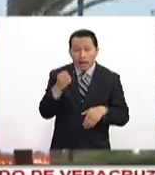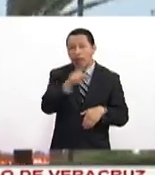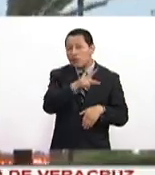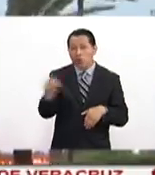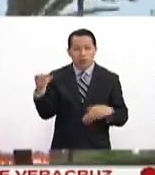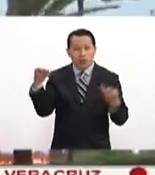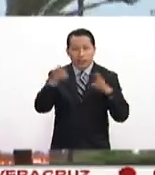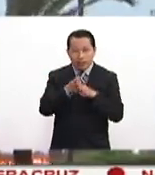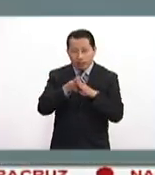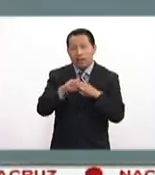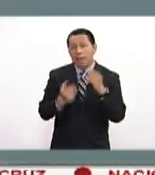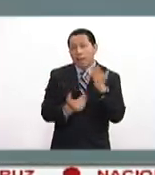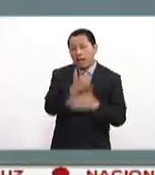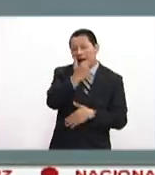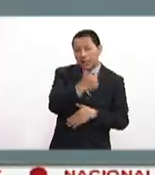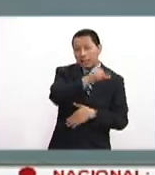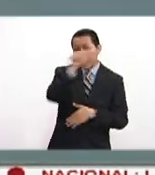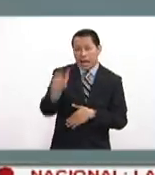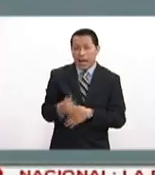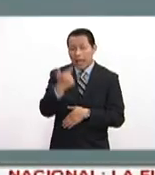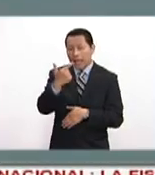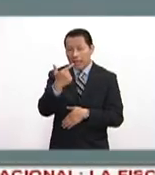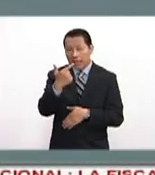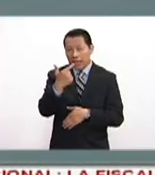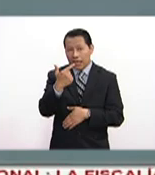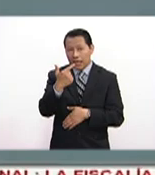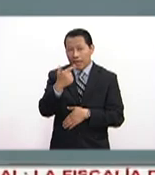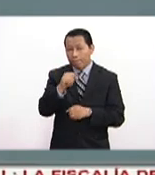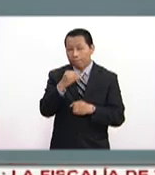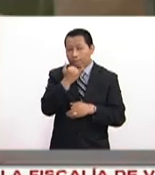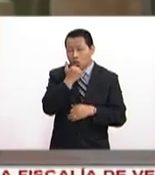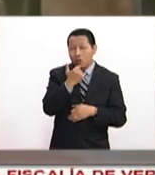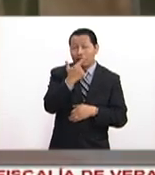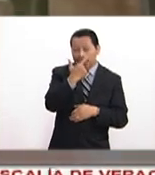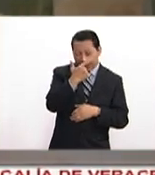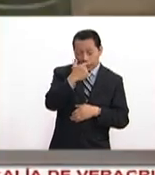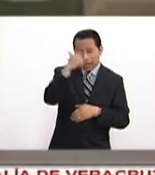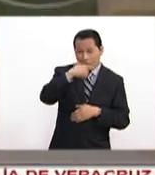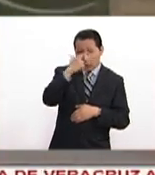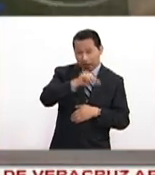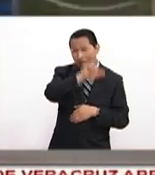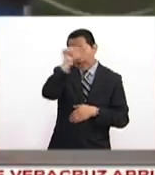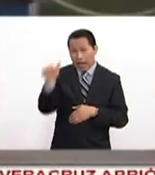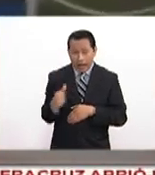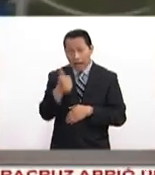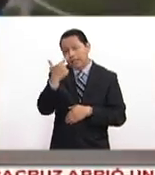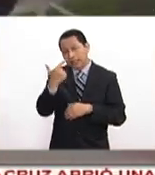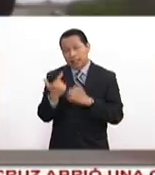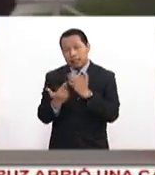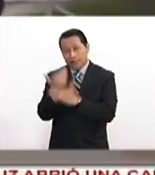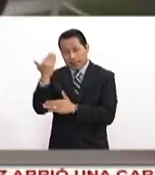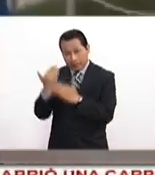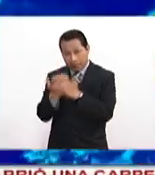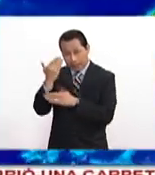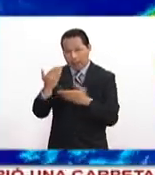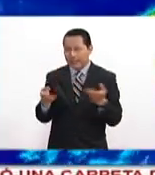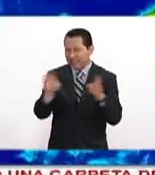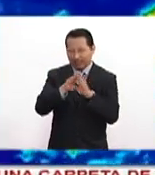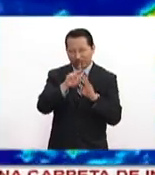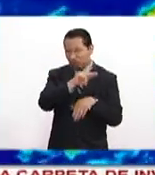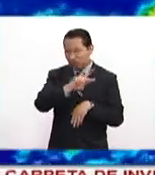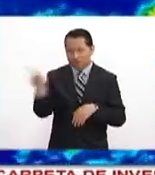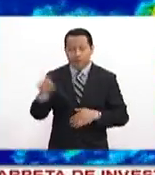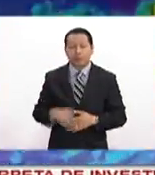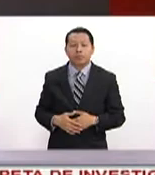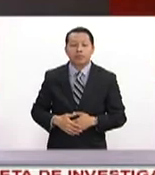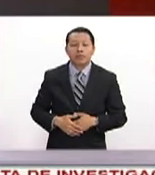queda de las 7 a.m. a las 7 p.m. de las 7 p.m. a las 7 a.m. Ese es el reporte que tengo hasta el momento, Pati.